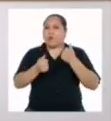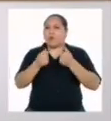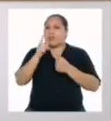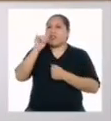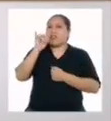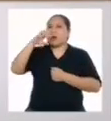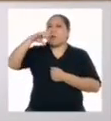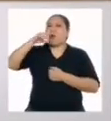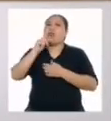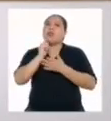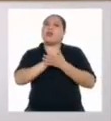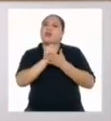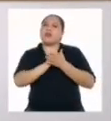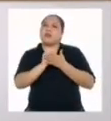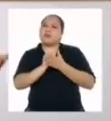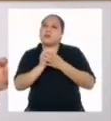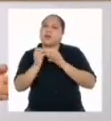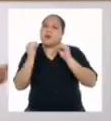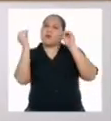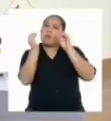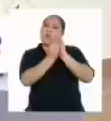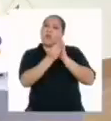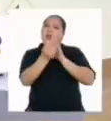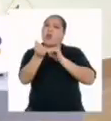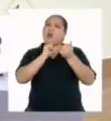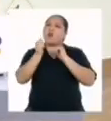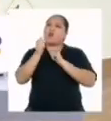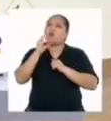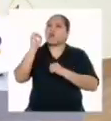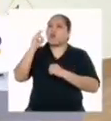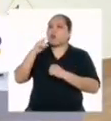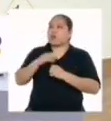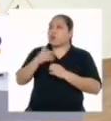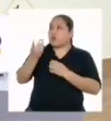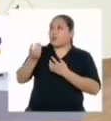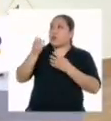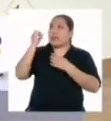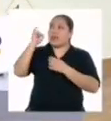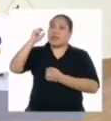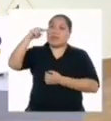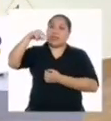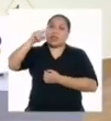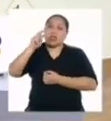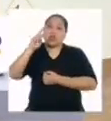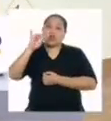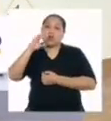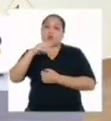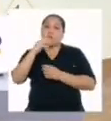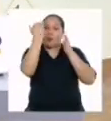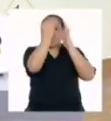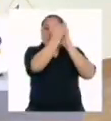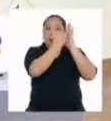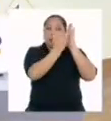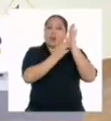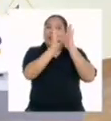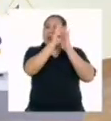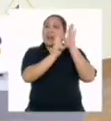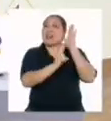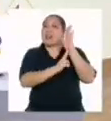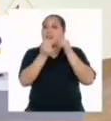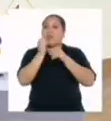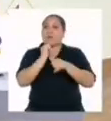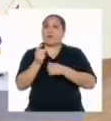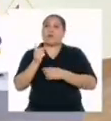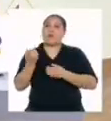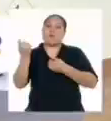tipo de texto utilizarías para comunicar el concurso de origami? Sería uno instructivo para poder colocar las reglas de la competencia.